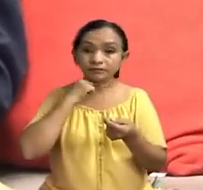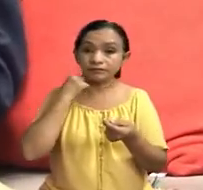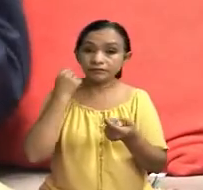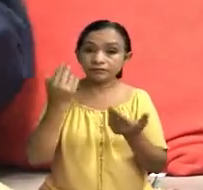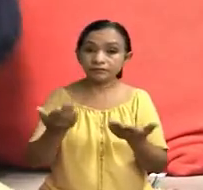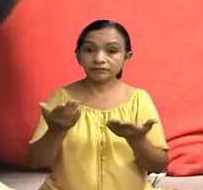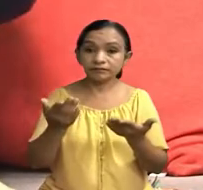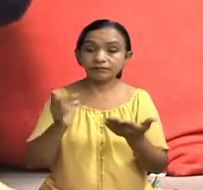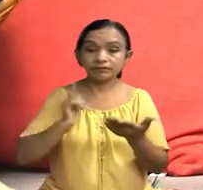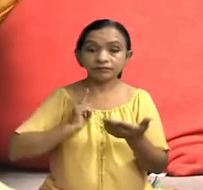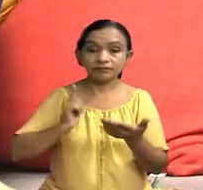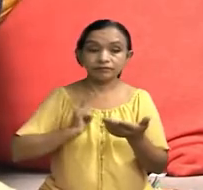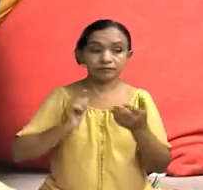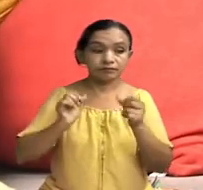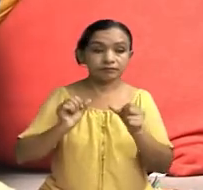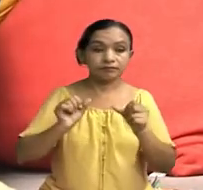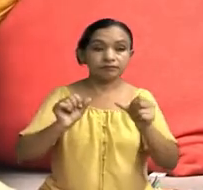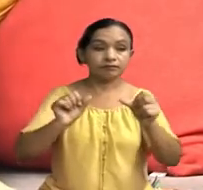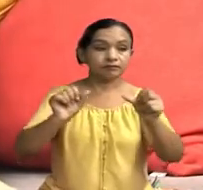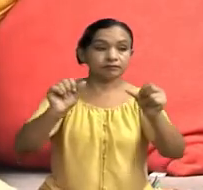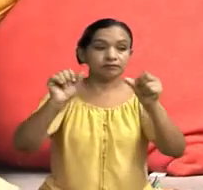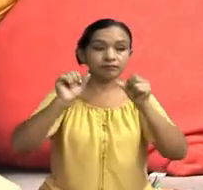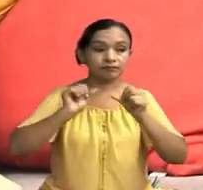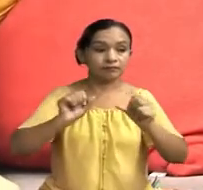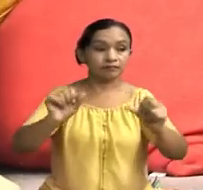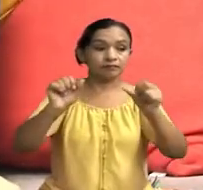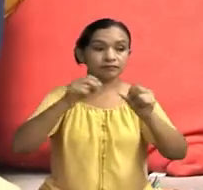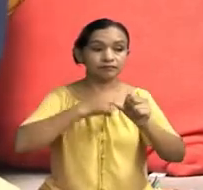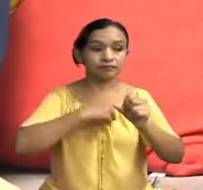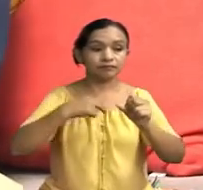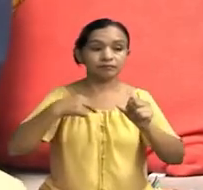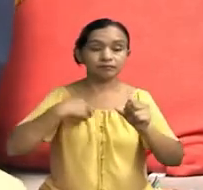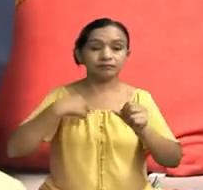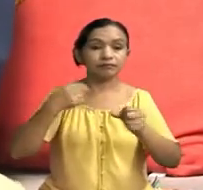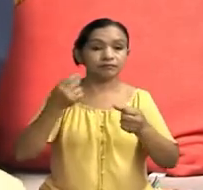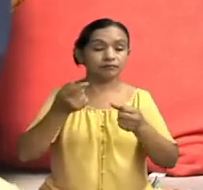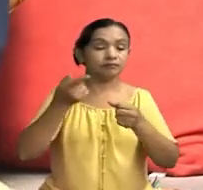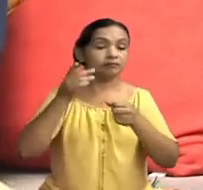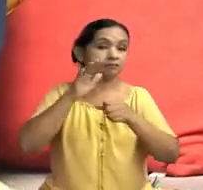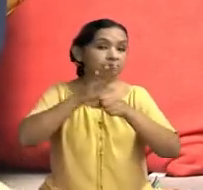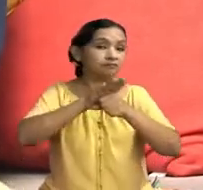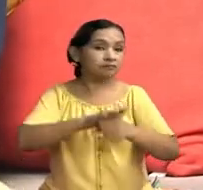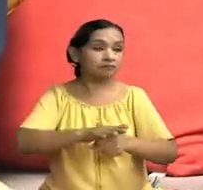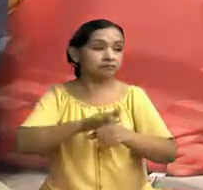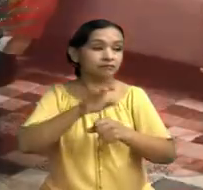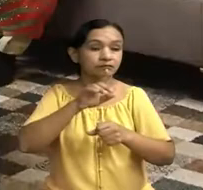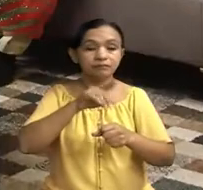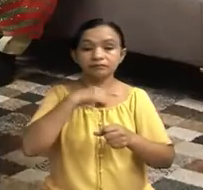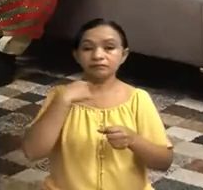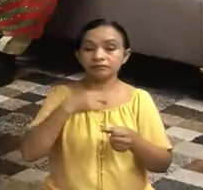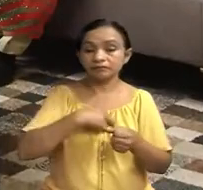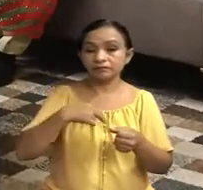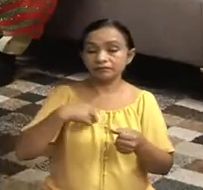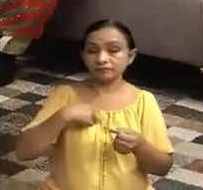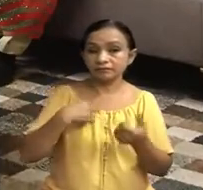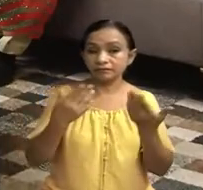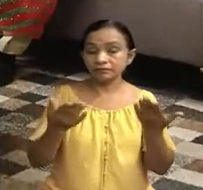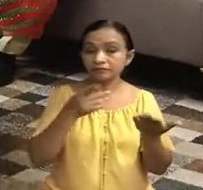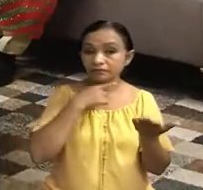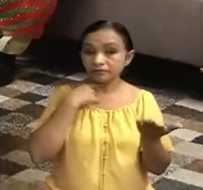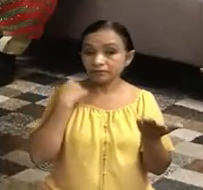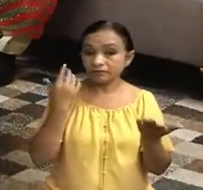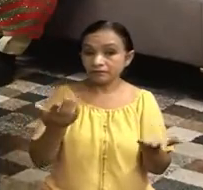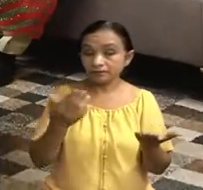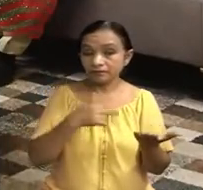que constantemente están sacando en función de legitimar sus intereses y tratar de opacar lo que realmente está sucediendo